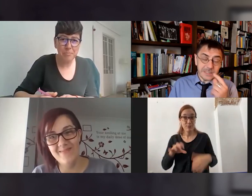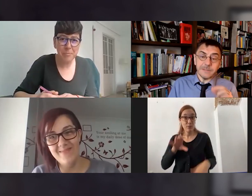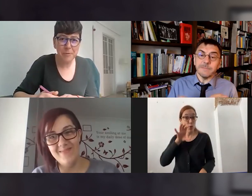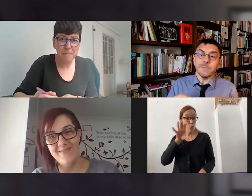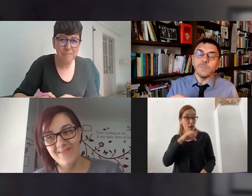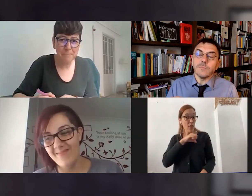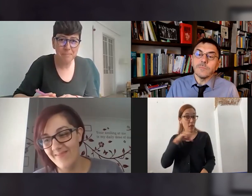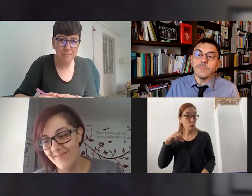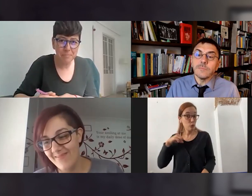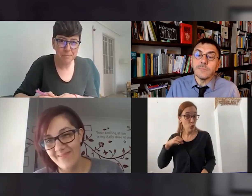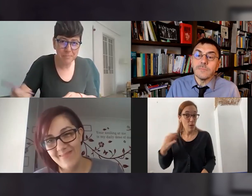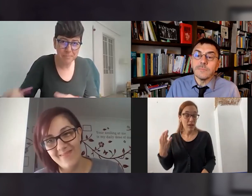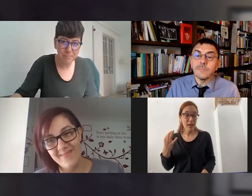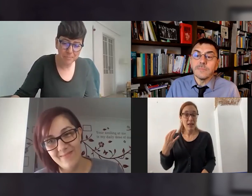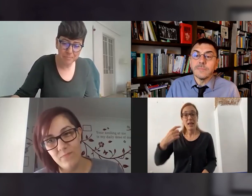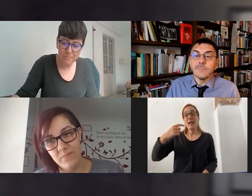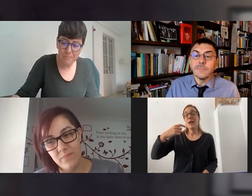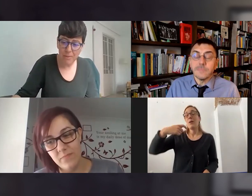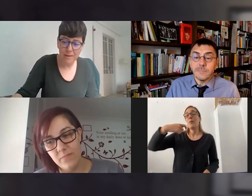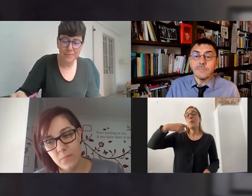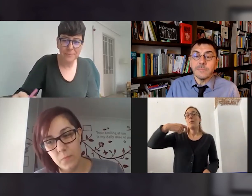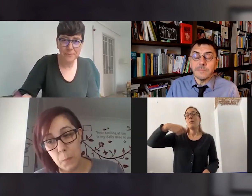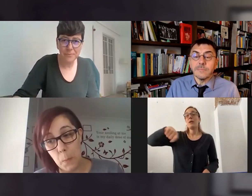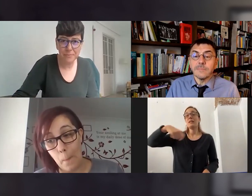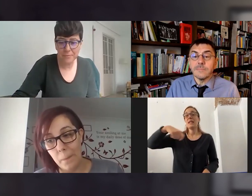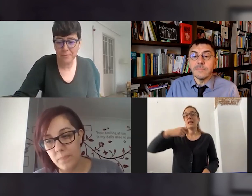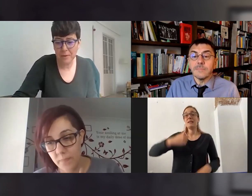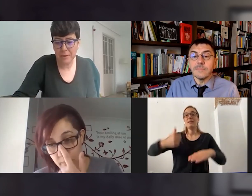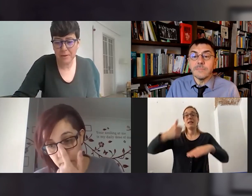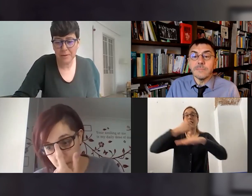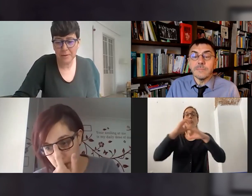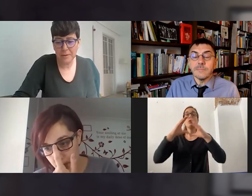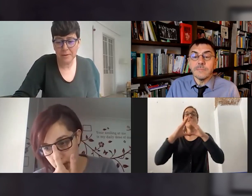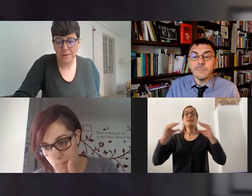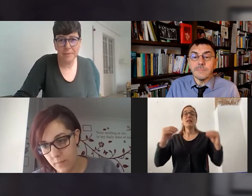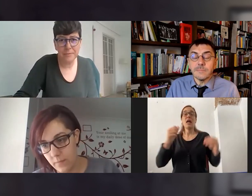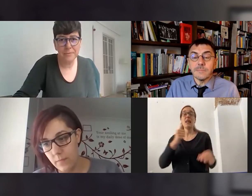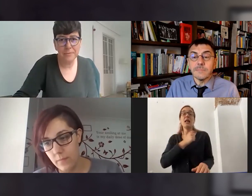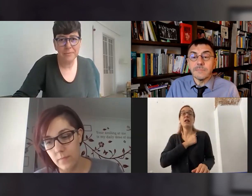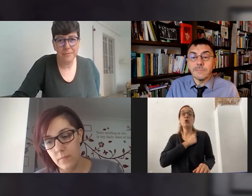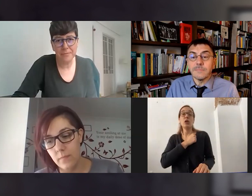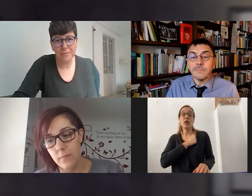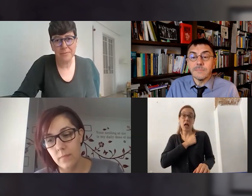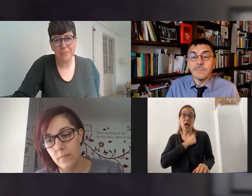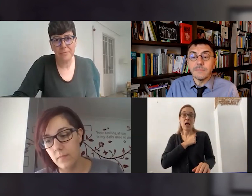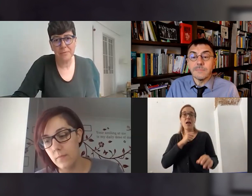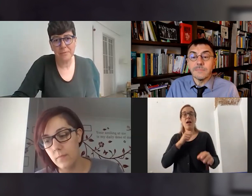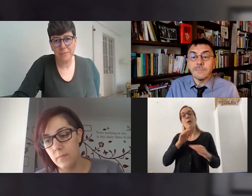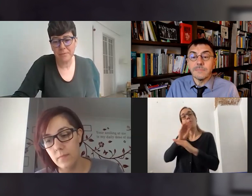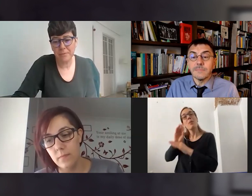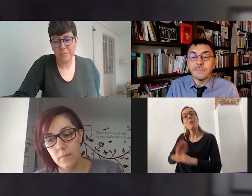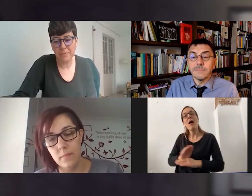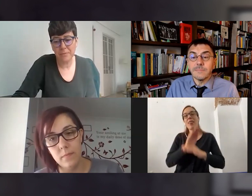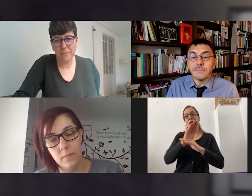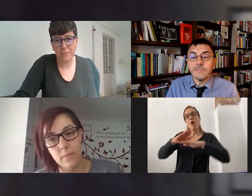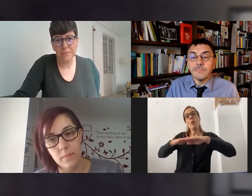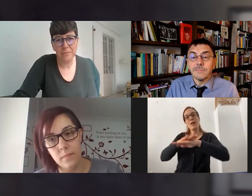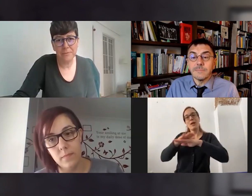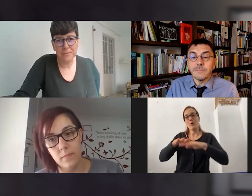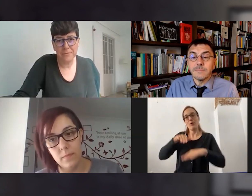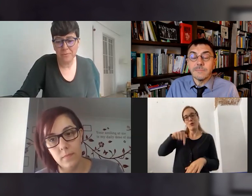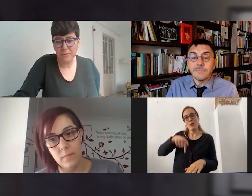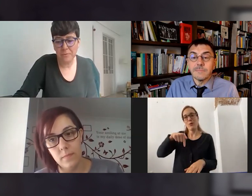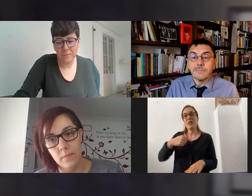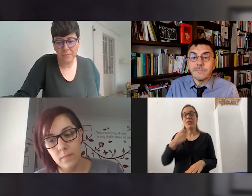de la UCAM, de la Universidad Católica, mimada por el gobierno regional, dice que los de Podemos estamos en manos del